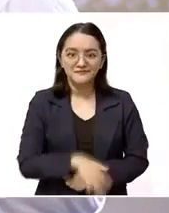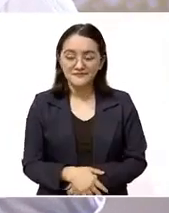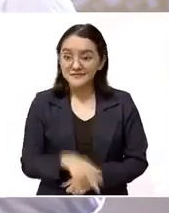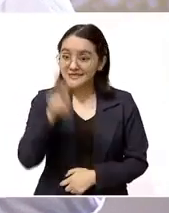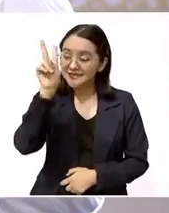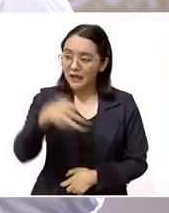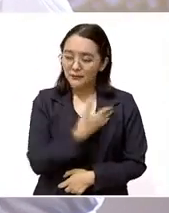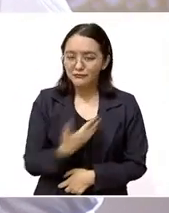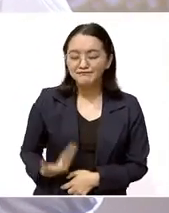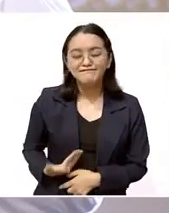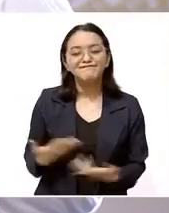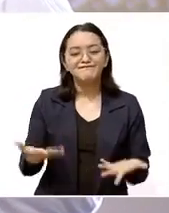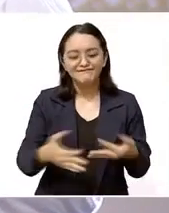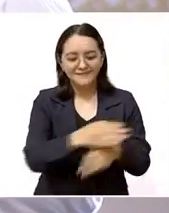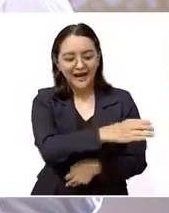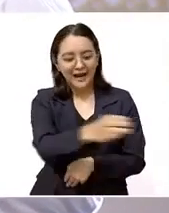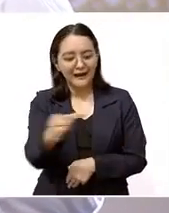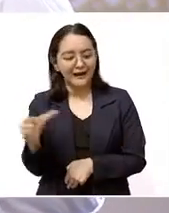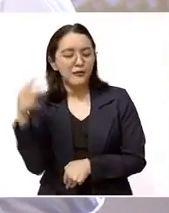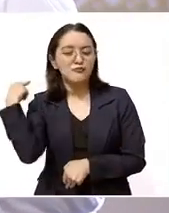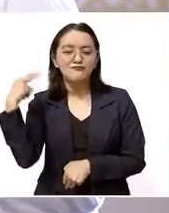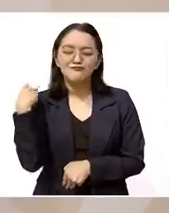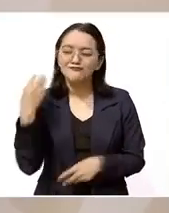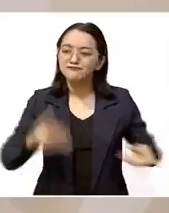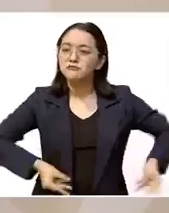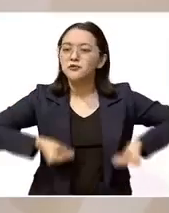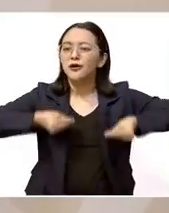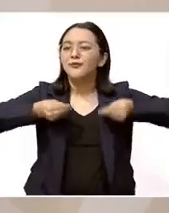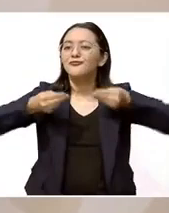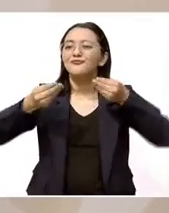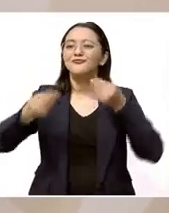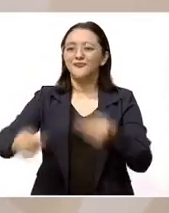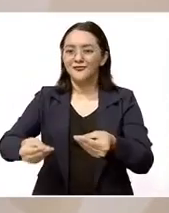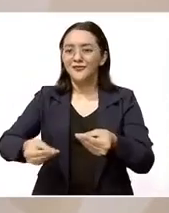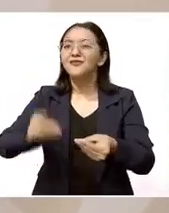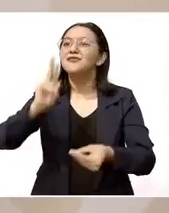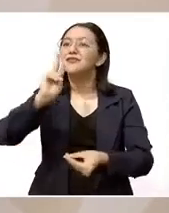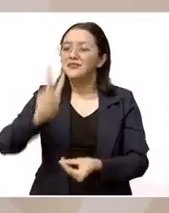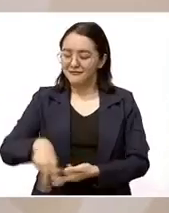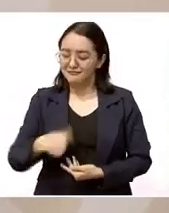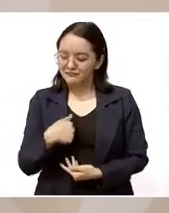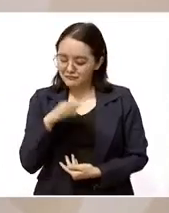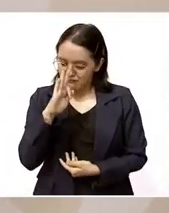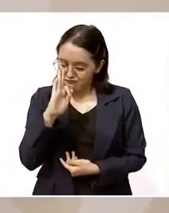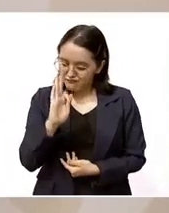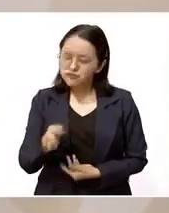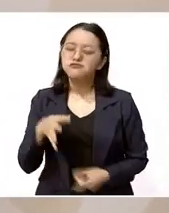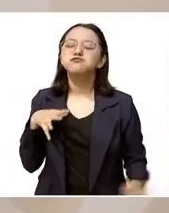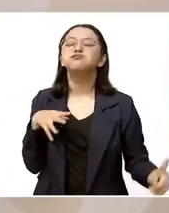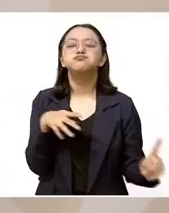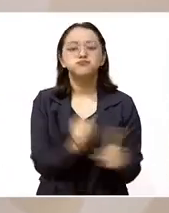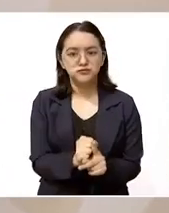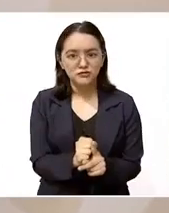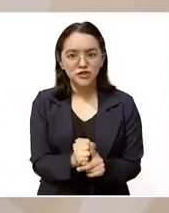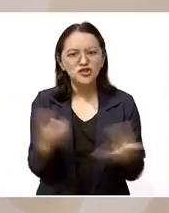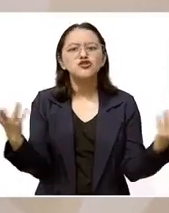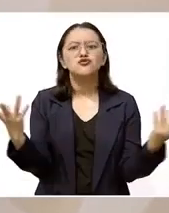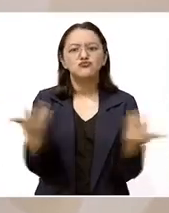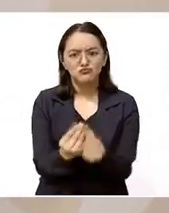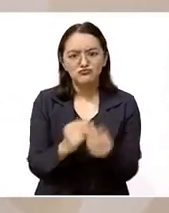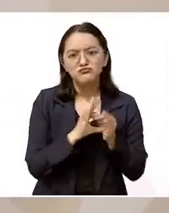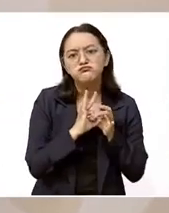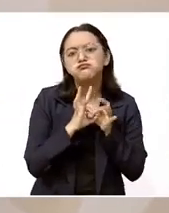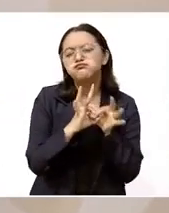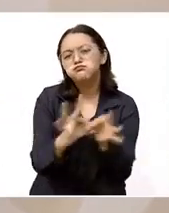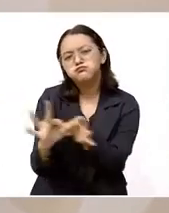de Veracruz en esta cruzada permanente. Aceptamos el reto y vamos juntos por la